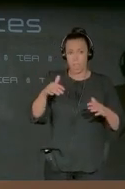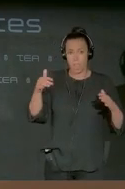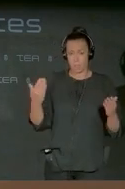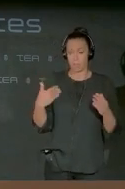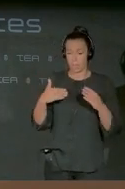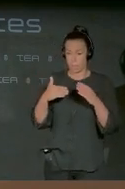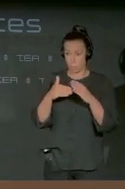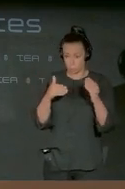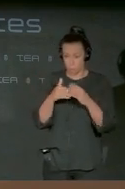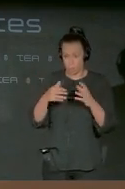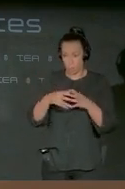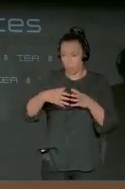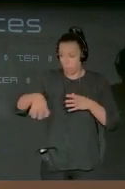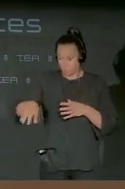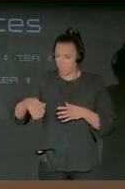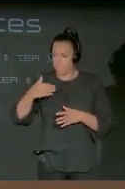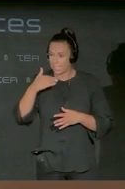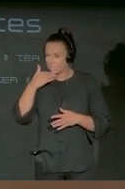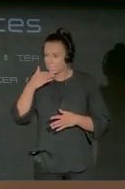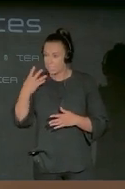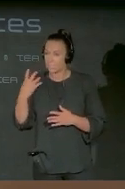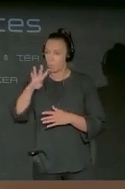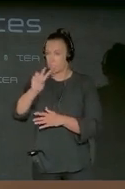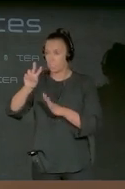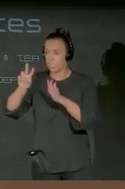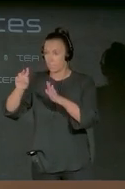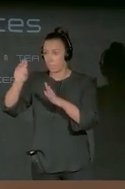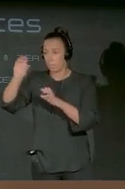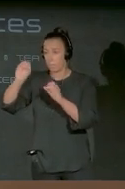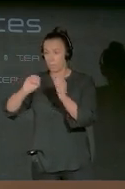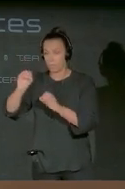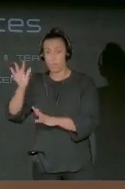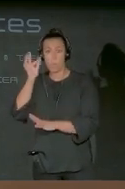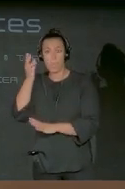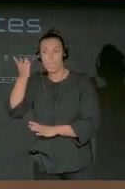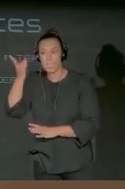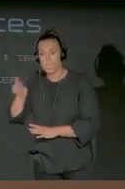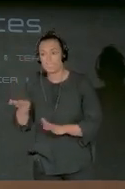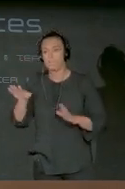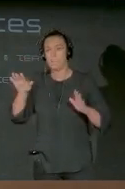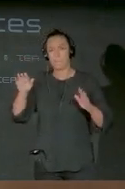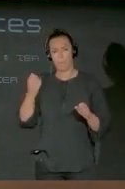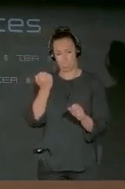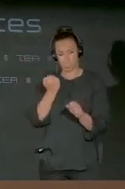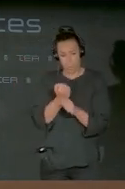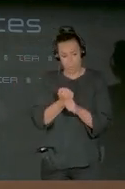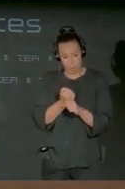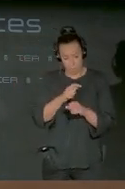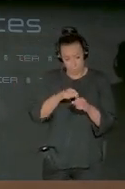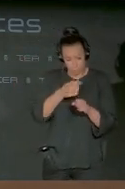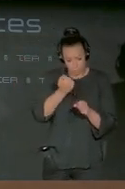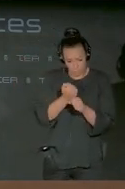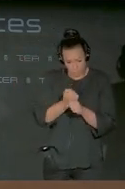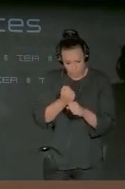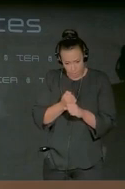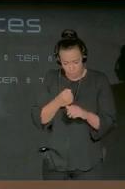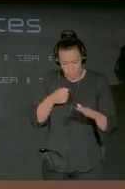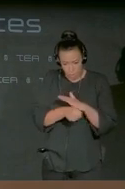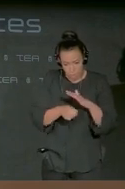y jugadores de videojuegos, un 47%, aún no cubren una parte significativa de los puestos de desarrollo, diseño gráfico o